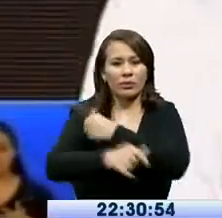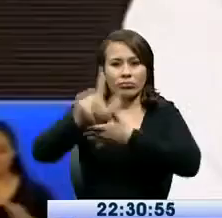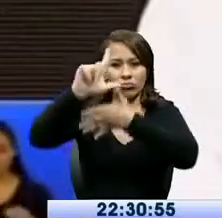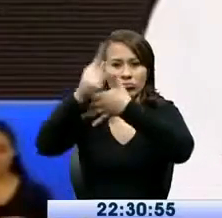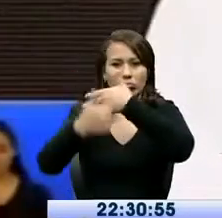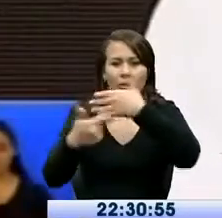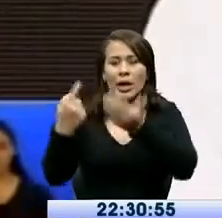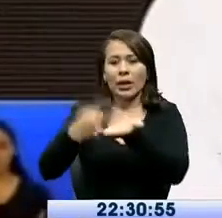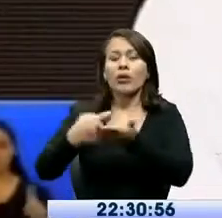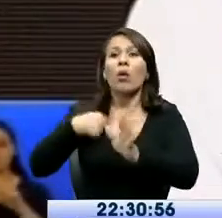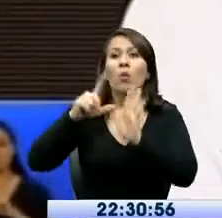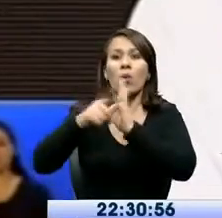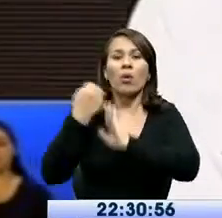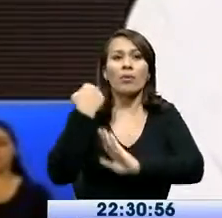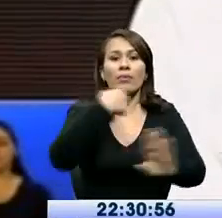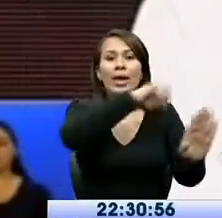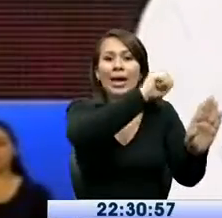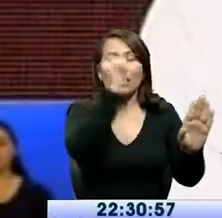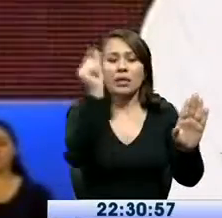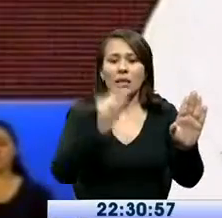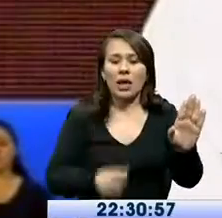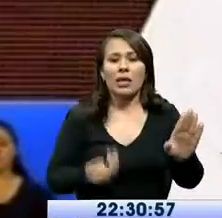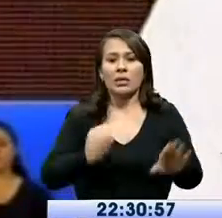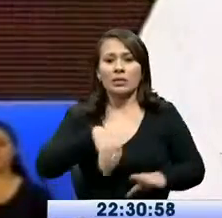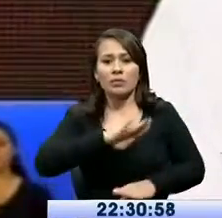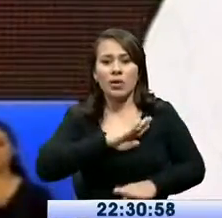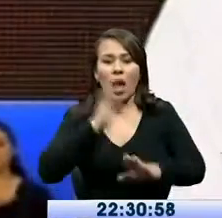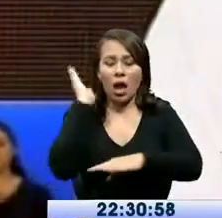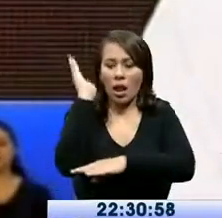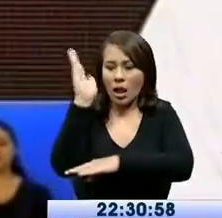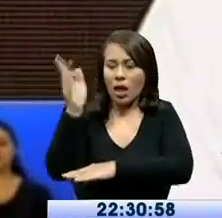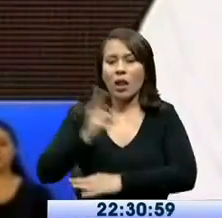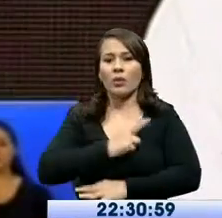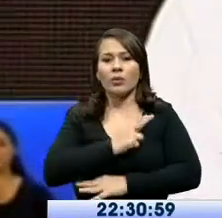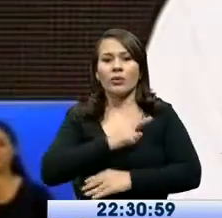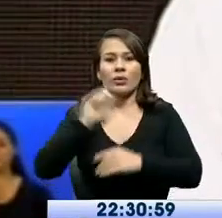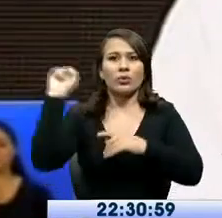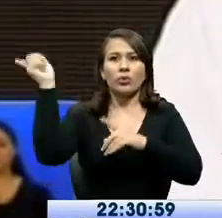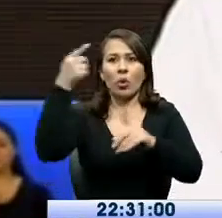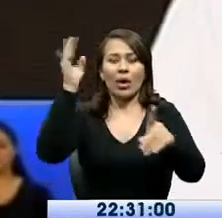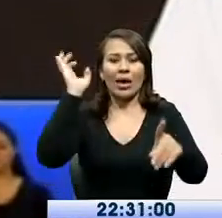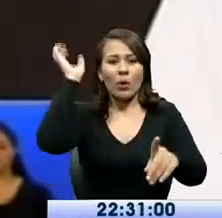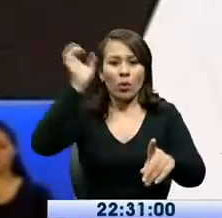Europa, jornadas en Italia, en España, tengo un par de conferencias en universidades europeas.